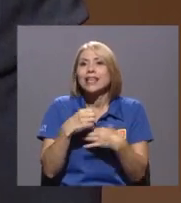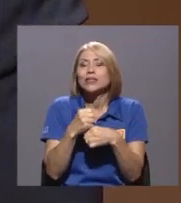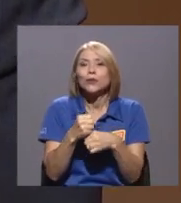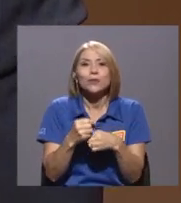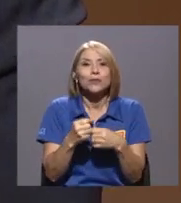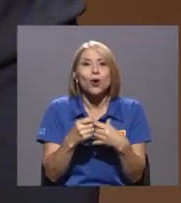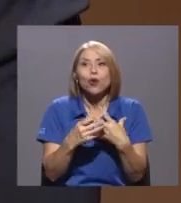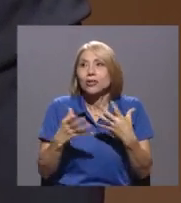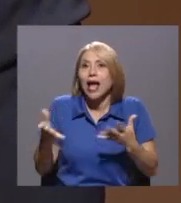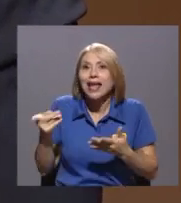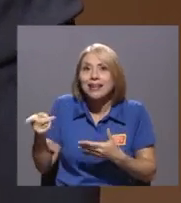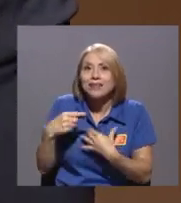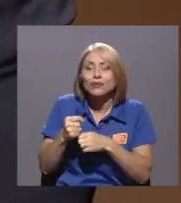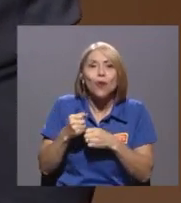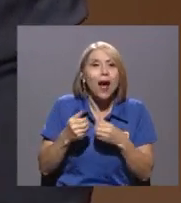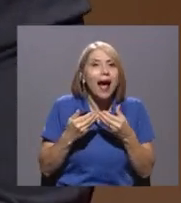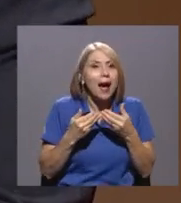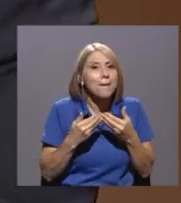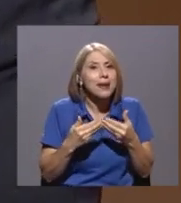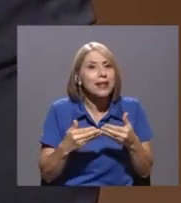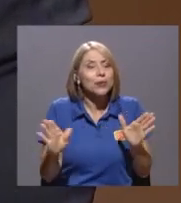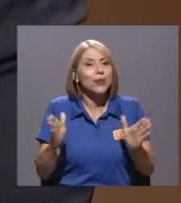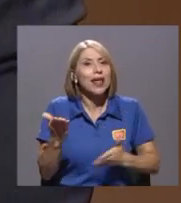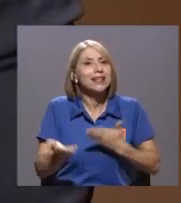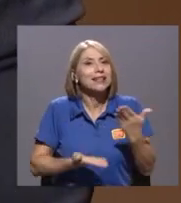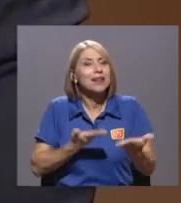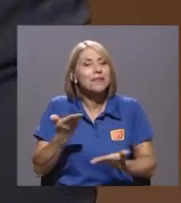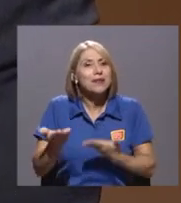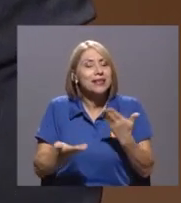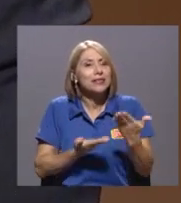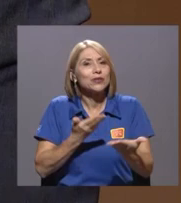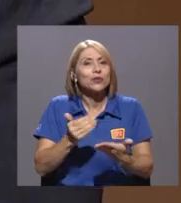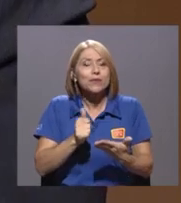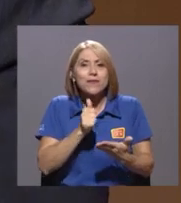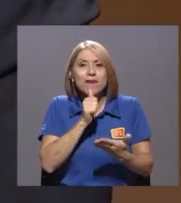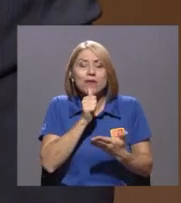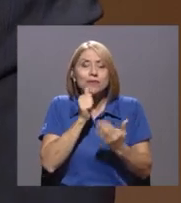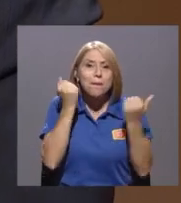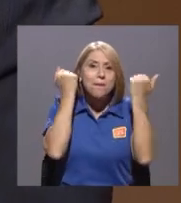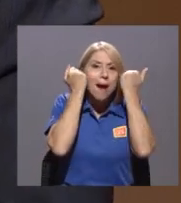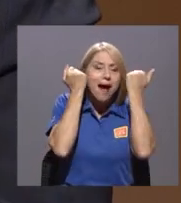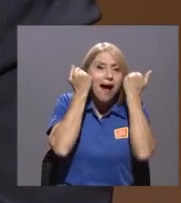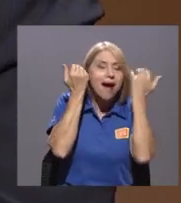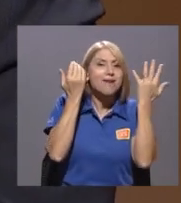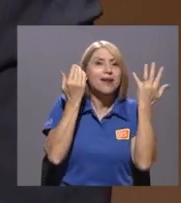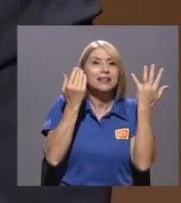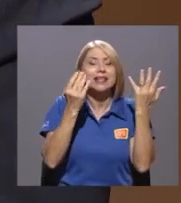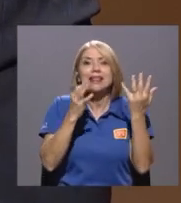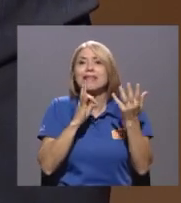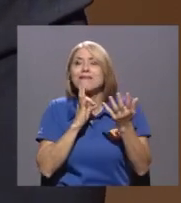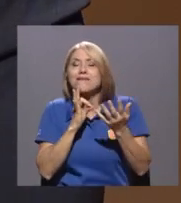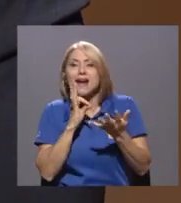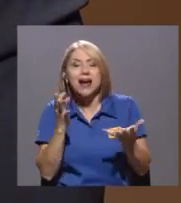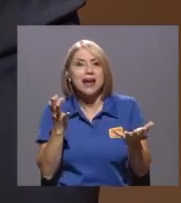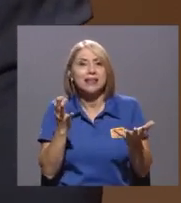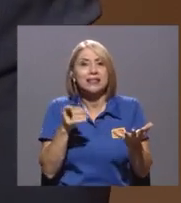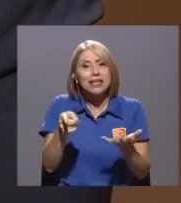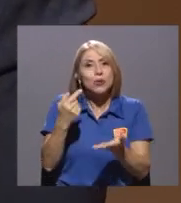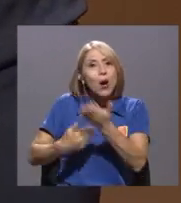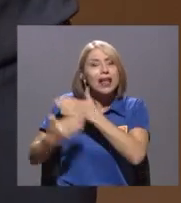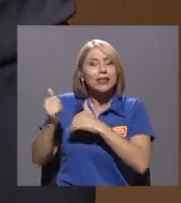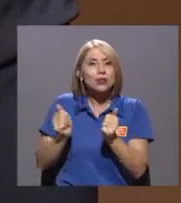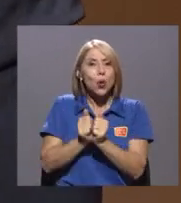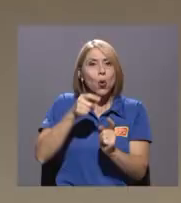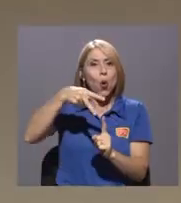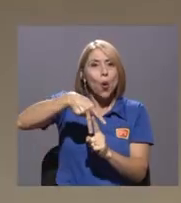y tibás a finales de los 80 cuando será casi con las cooperativas eso era como un tema